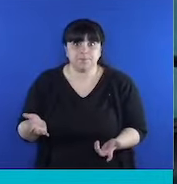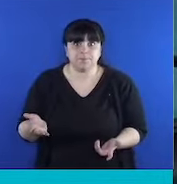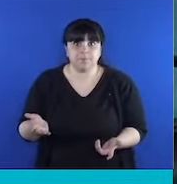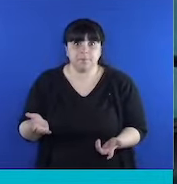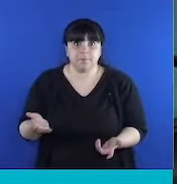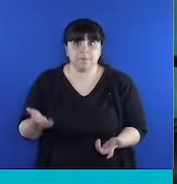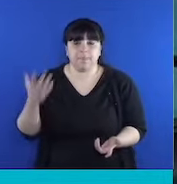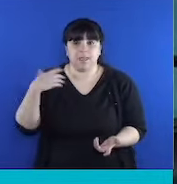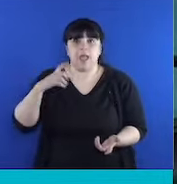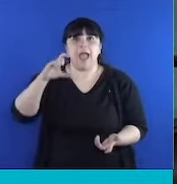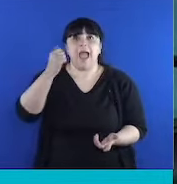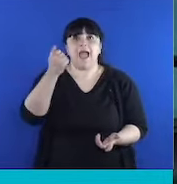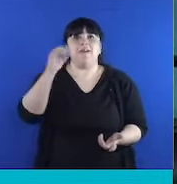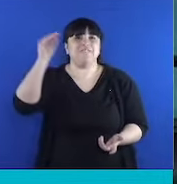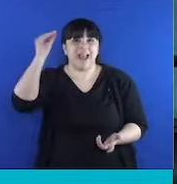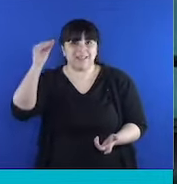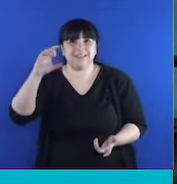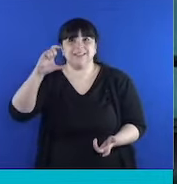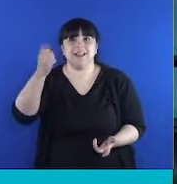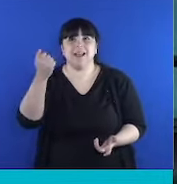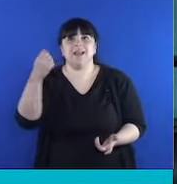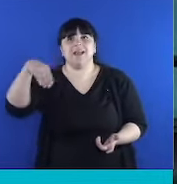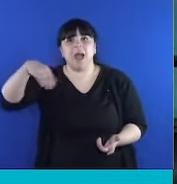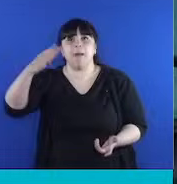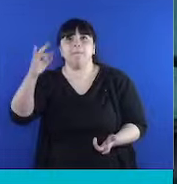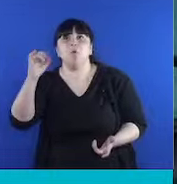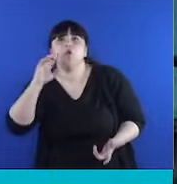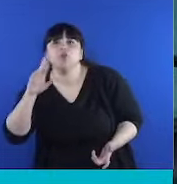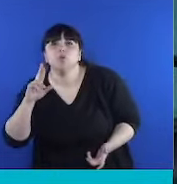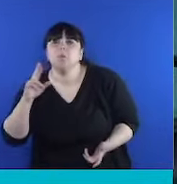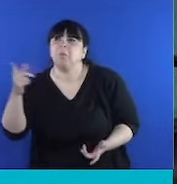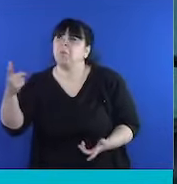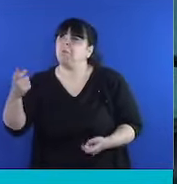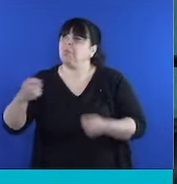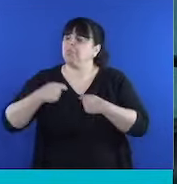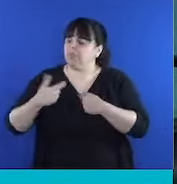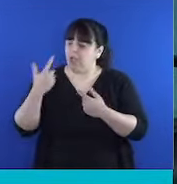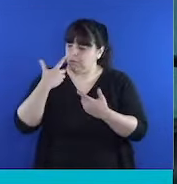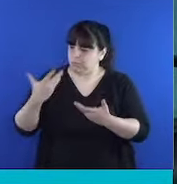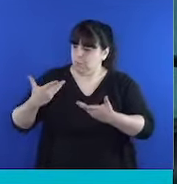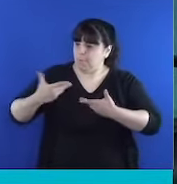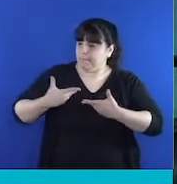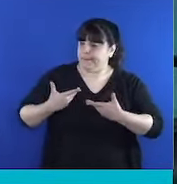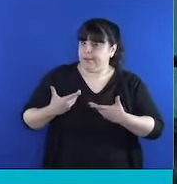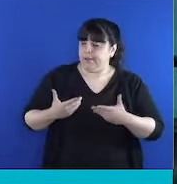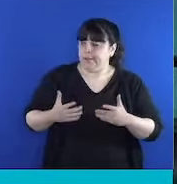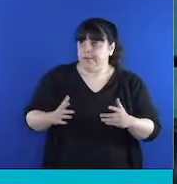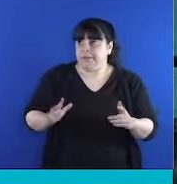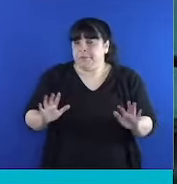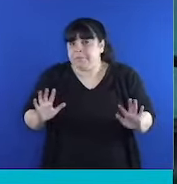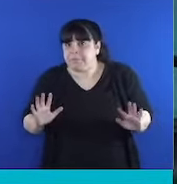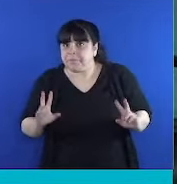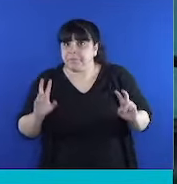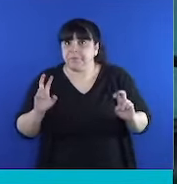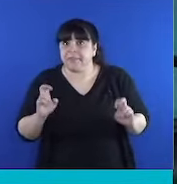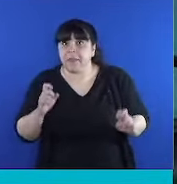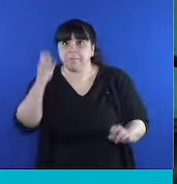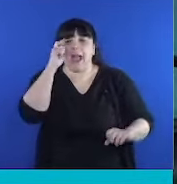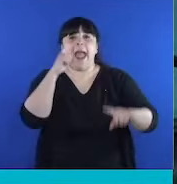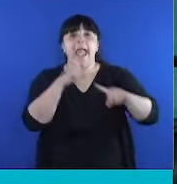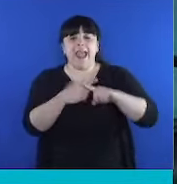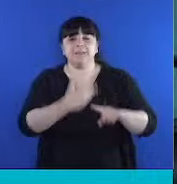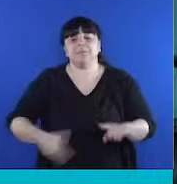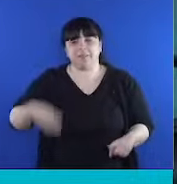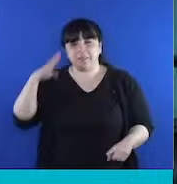a Camboriú para recibir unas distinciones bastante controvertidas del expresidente Bolsonaro